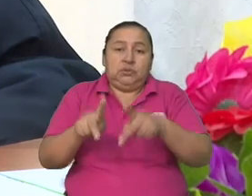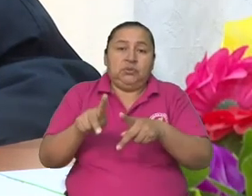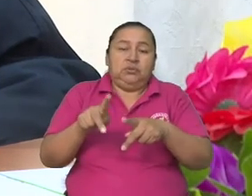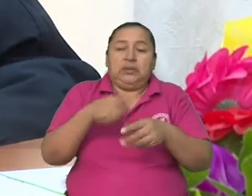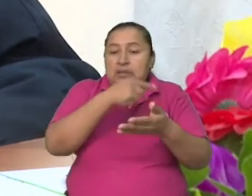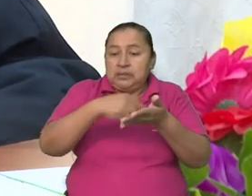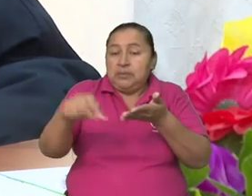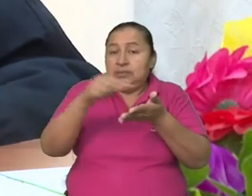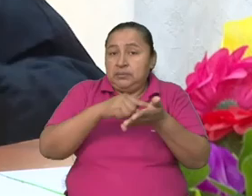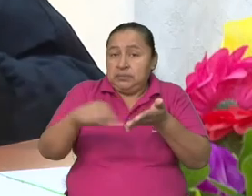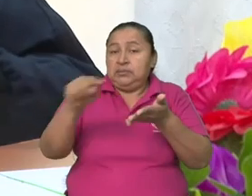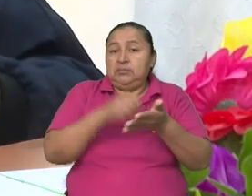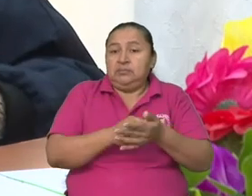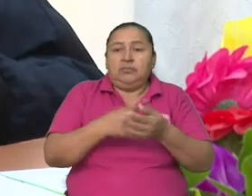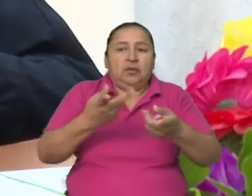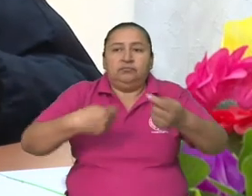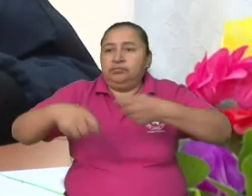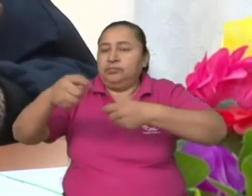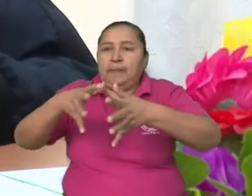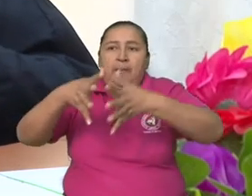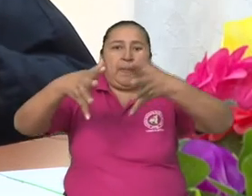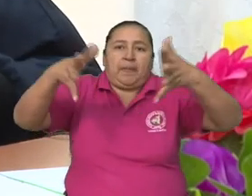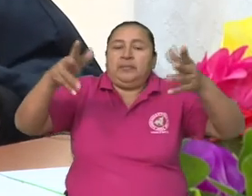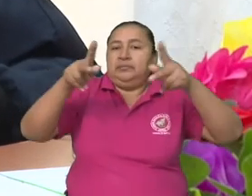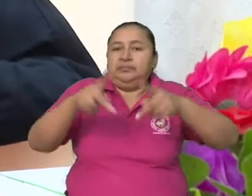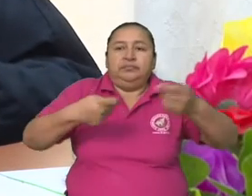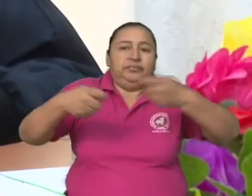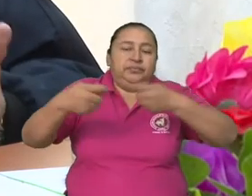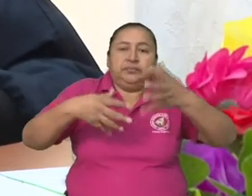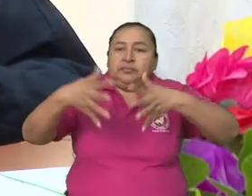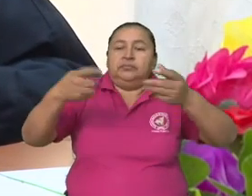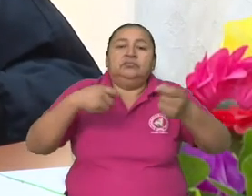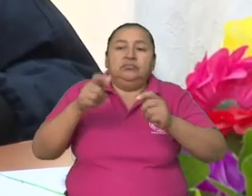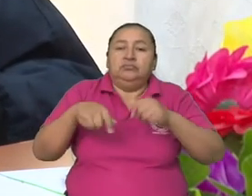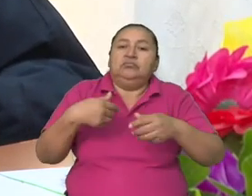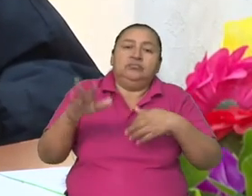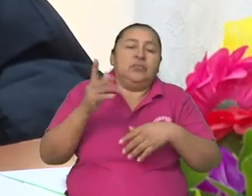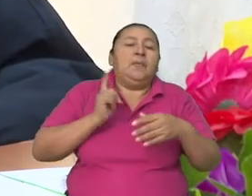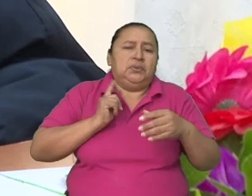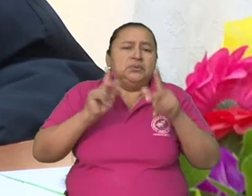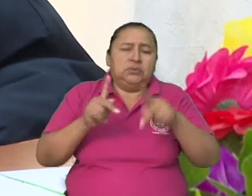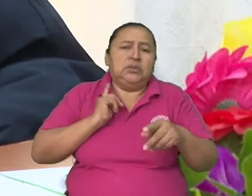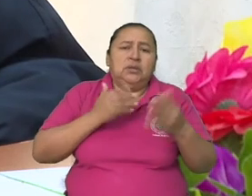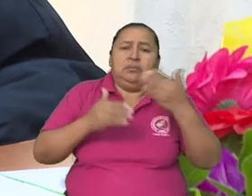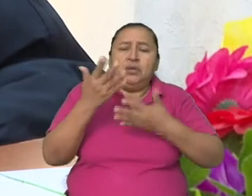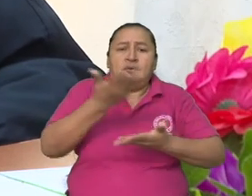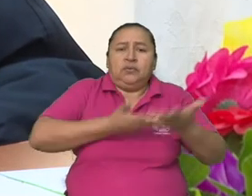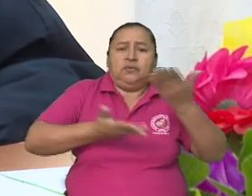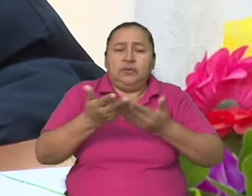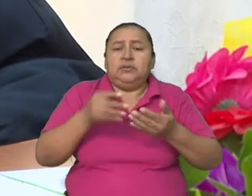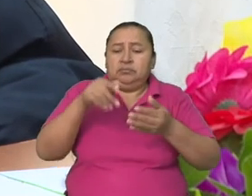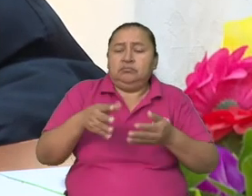en la semana. El comercio ha venido creciendo y la gente ya ha tenido más confianza en la